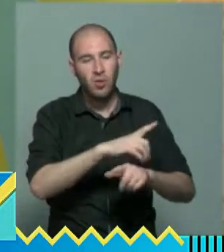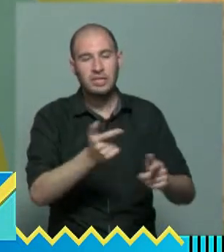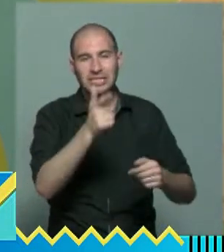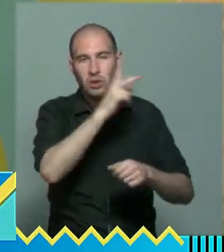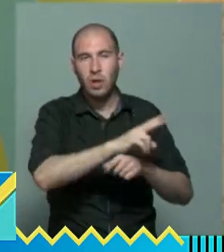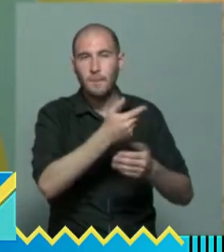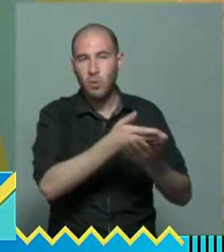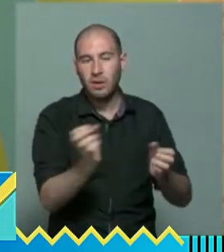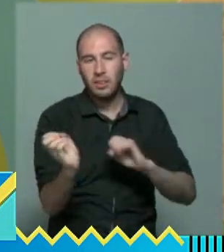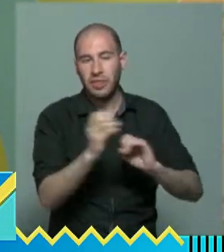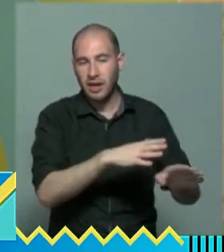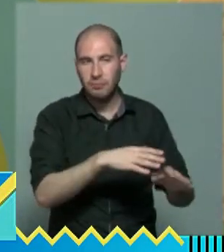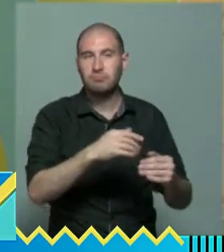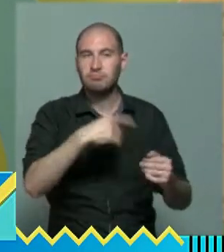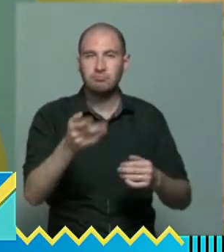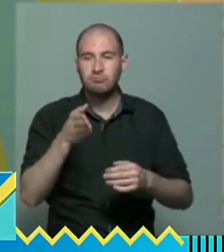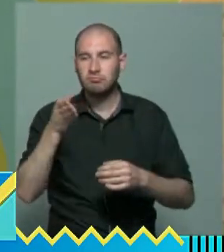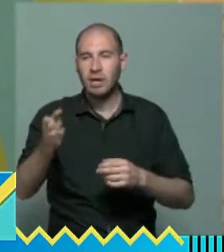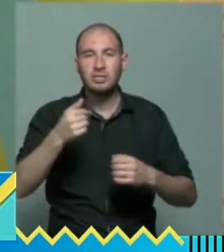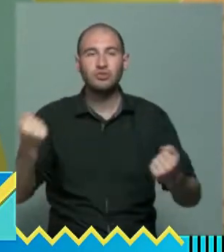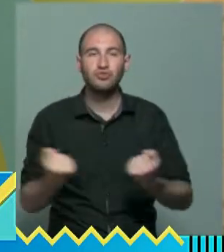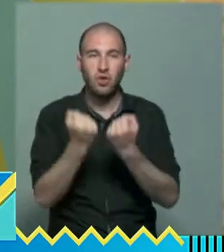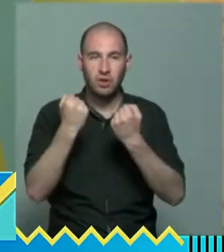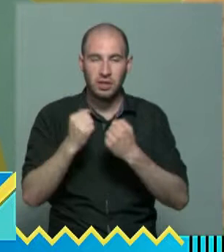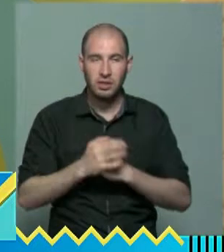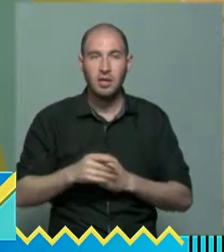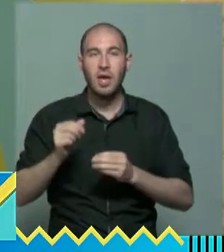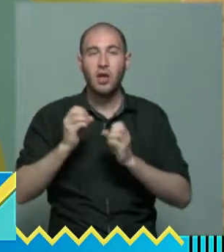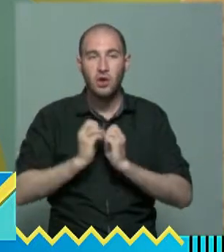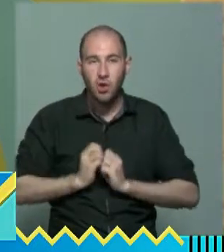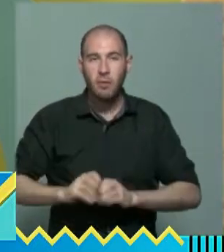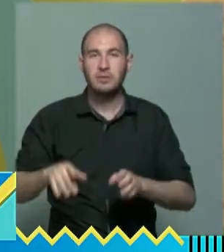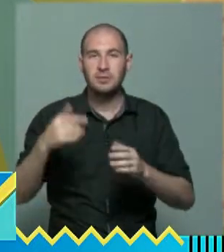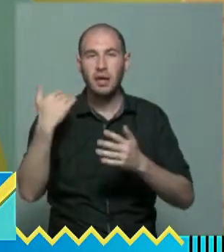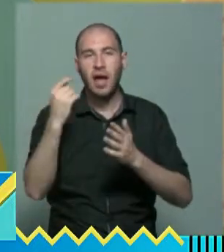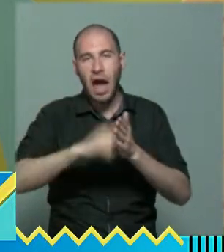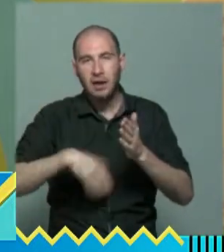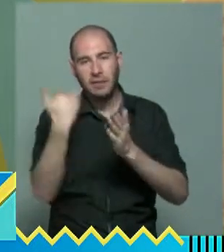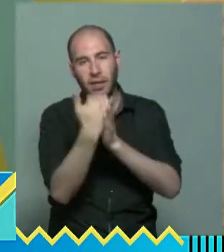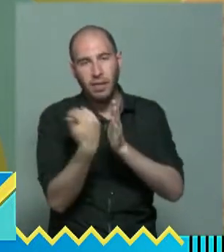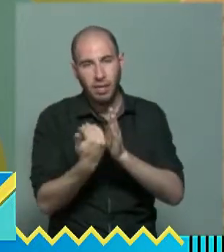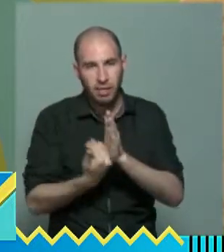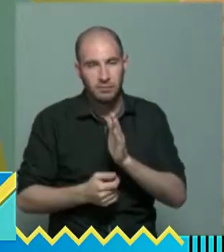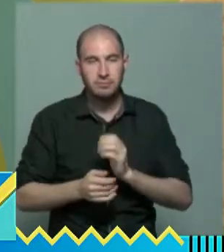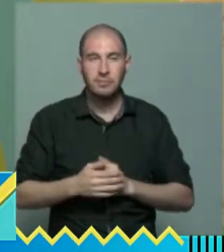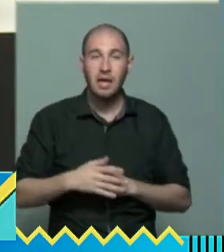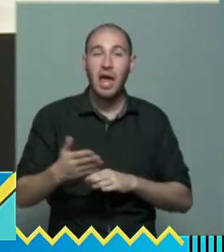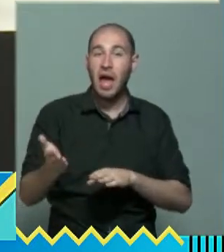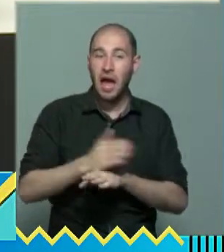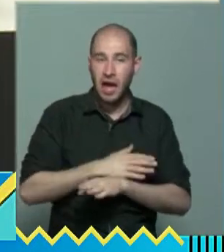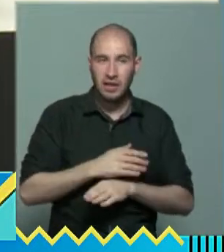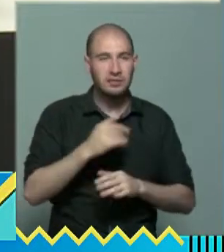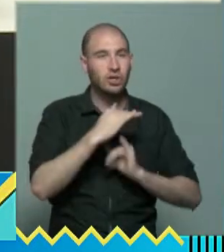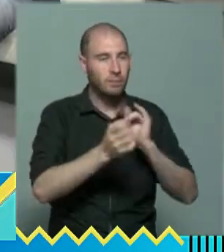seguridad pública para ir a concurrir a ese accidente y empezar a hacer todas las actas y labrar todo. Antes de continuar... Estamos